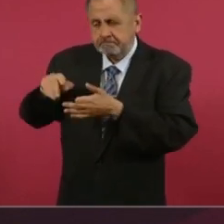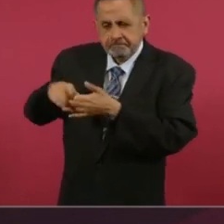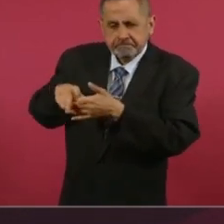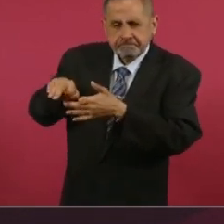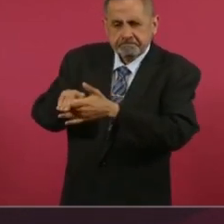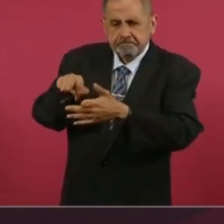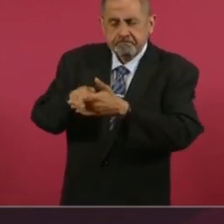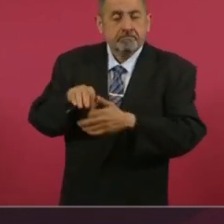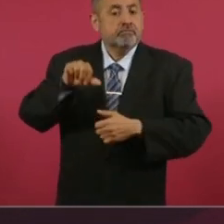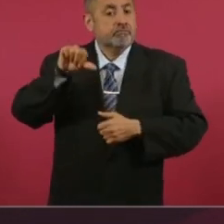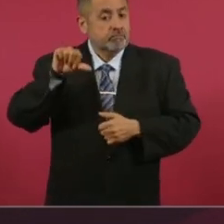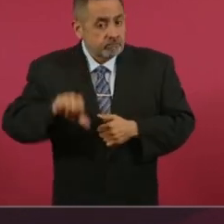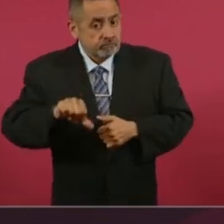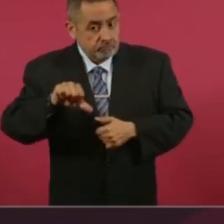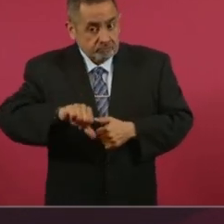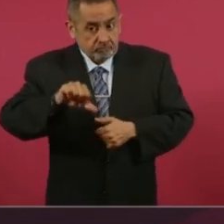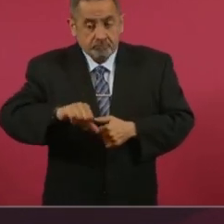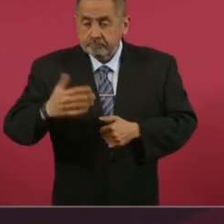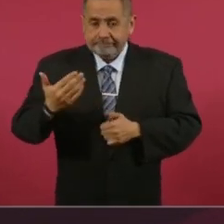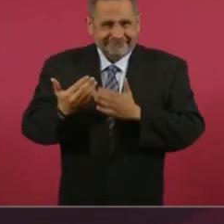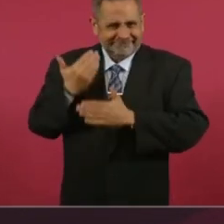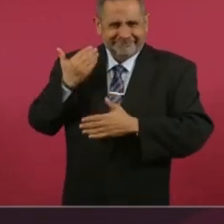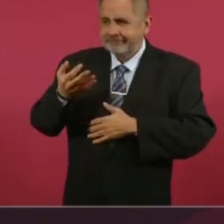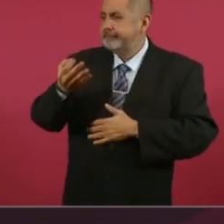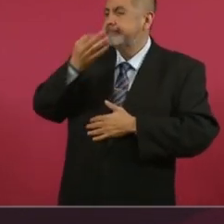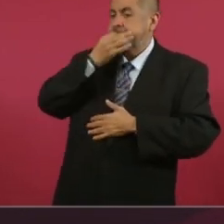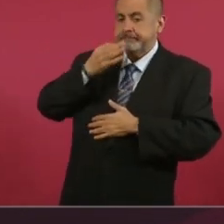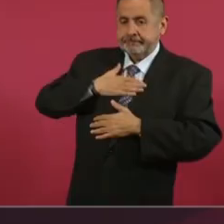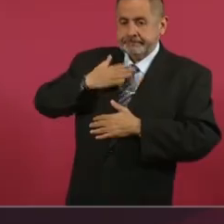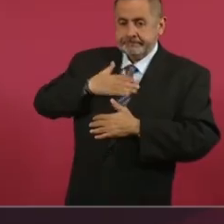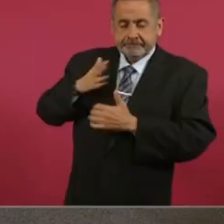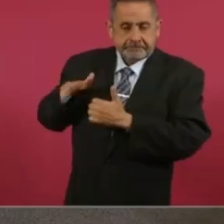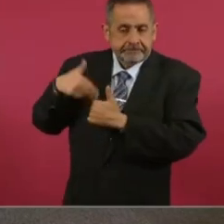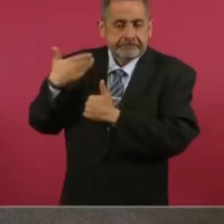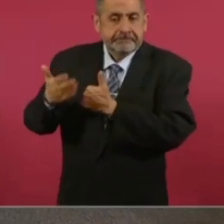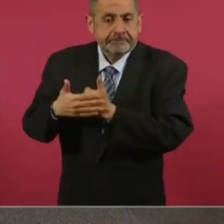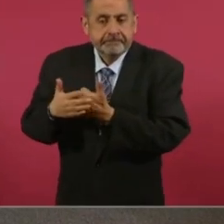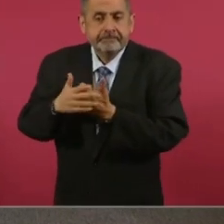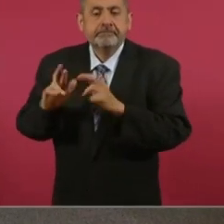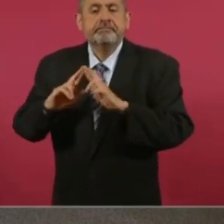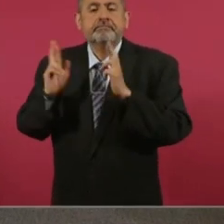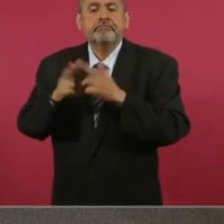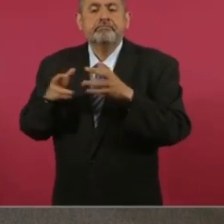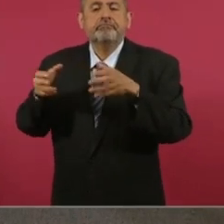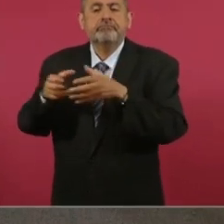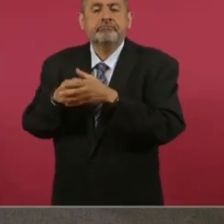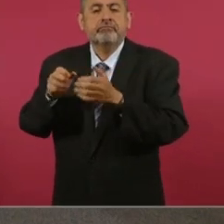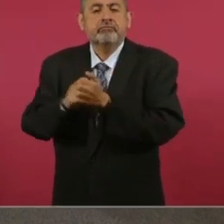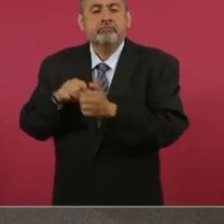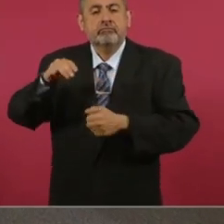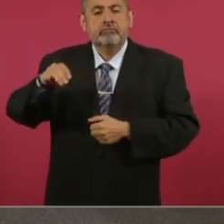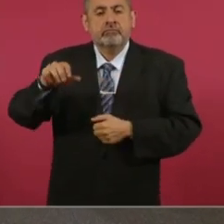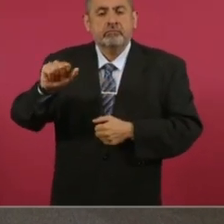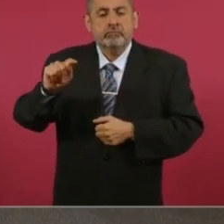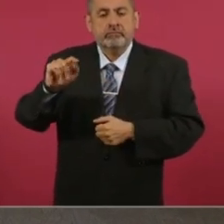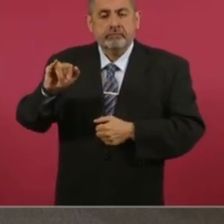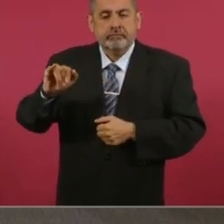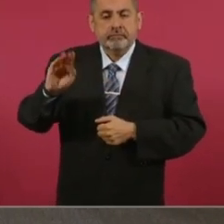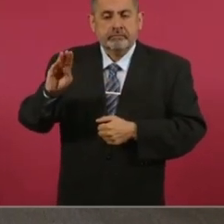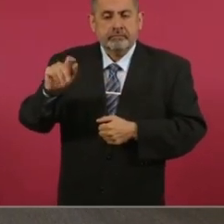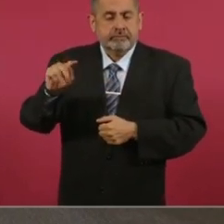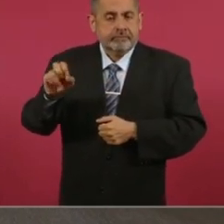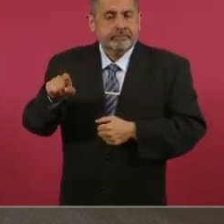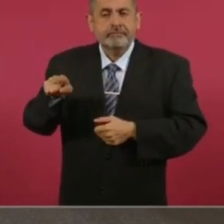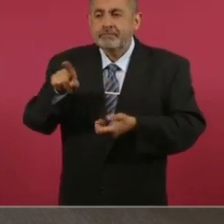periódicamente. Hoy me informaron de una próxima reunión de Martí Batres. Los